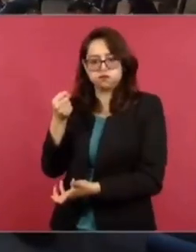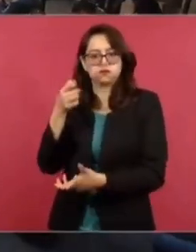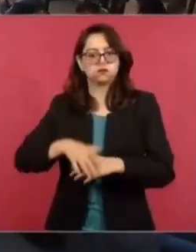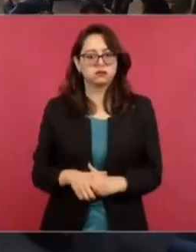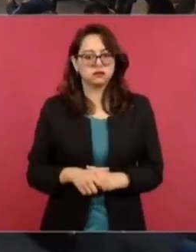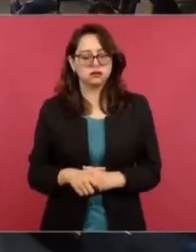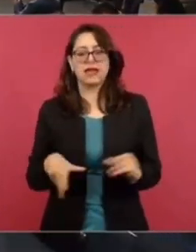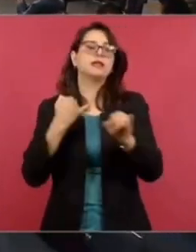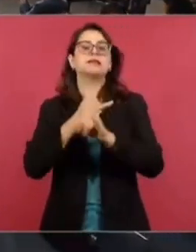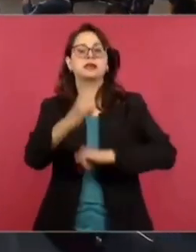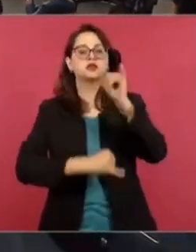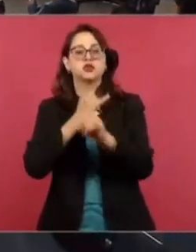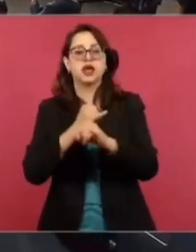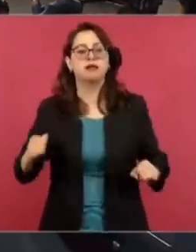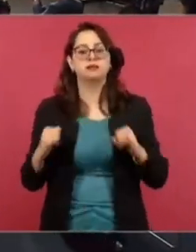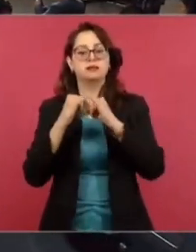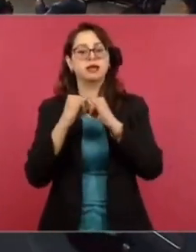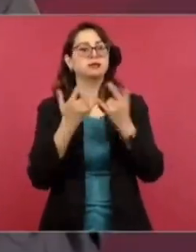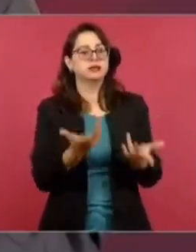económicos,